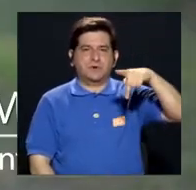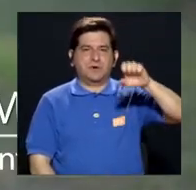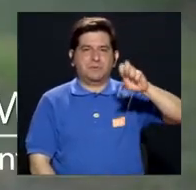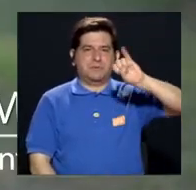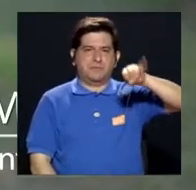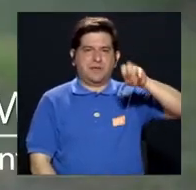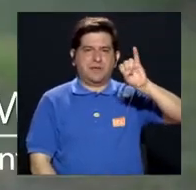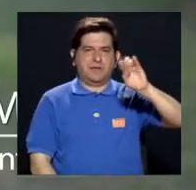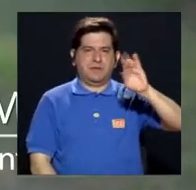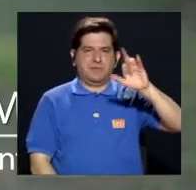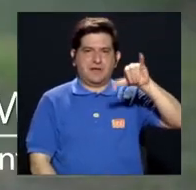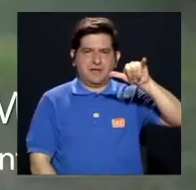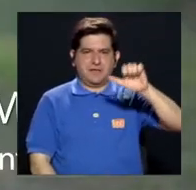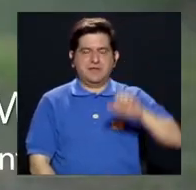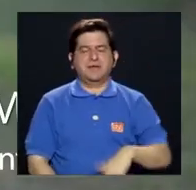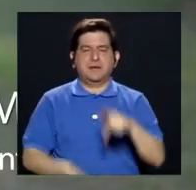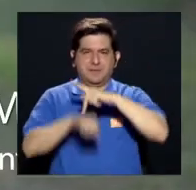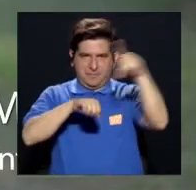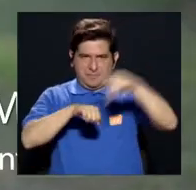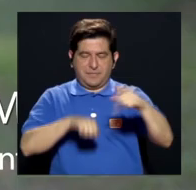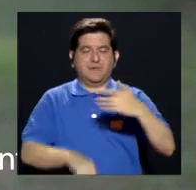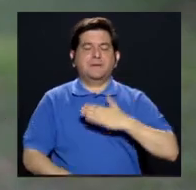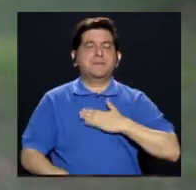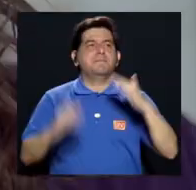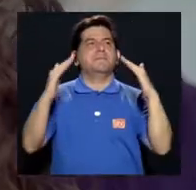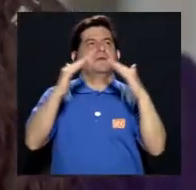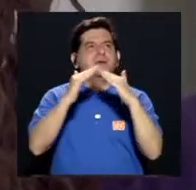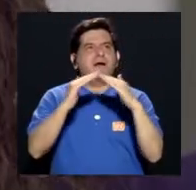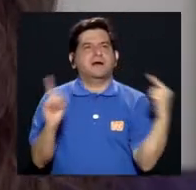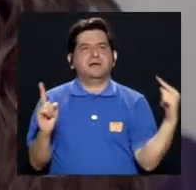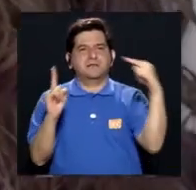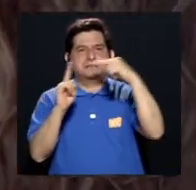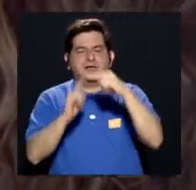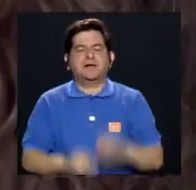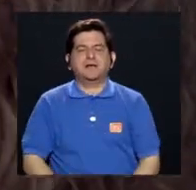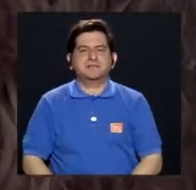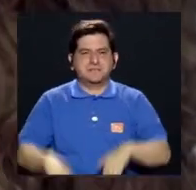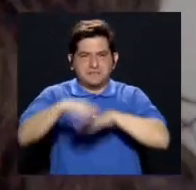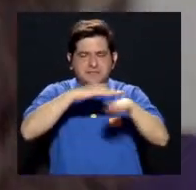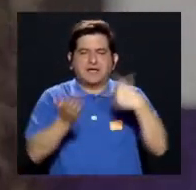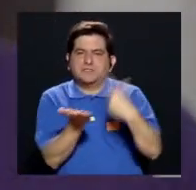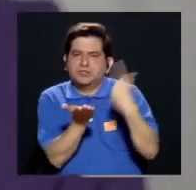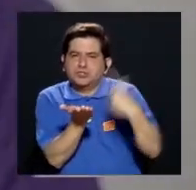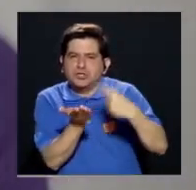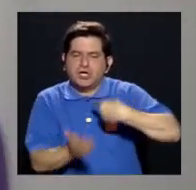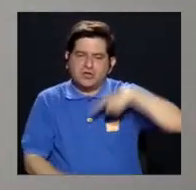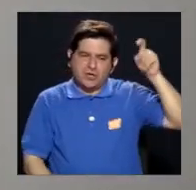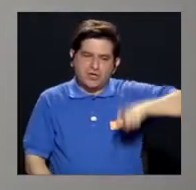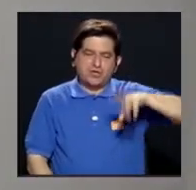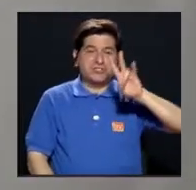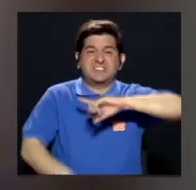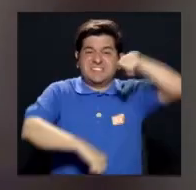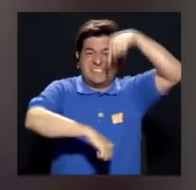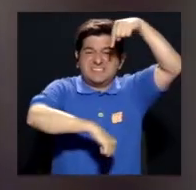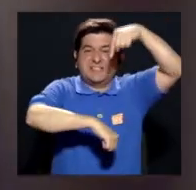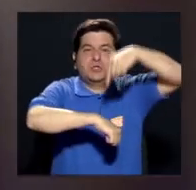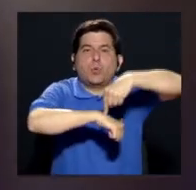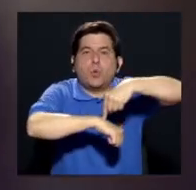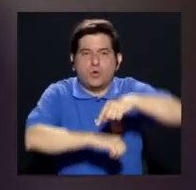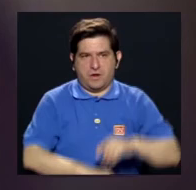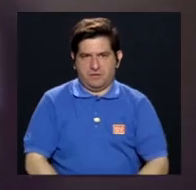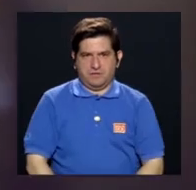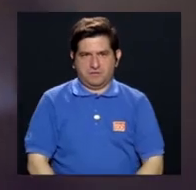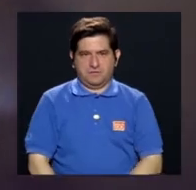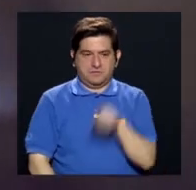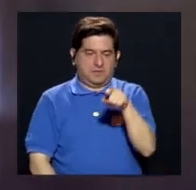Zeledón. Para viajar de mi casa hasta el recinto Golfito duraría como 7 horas. Lo